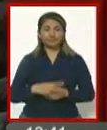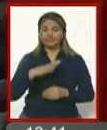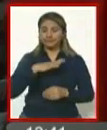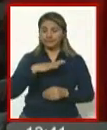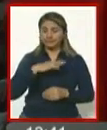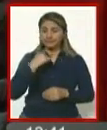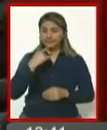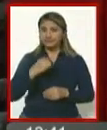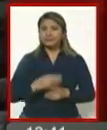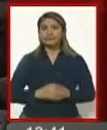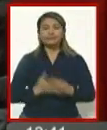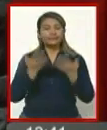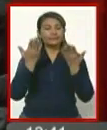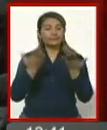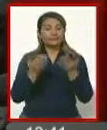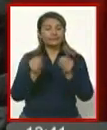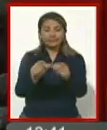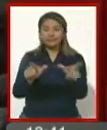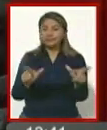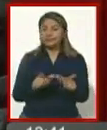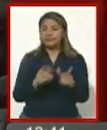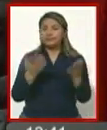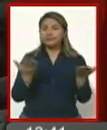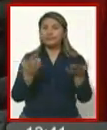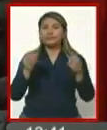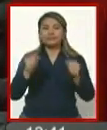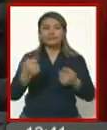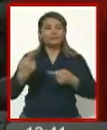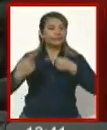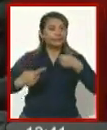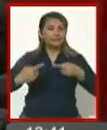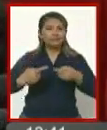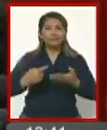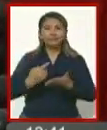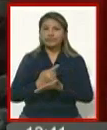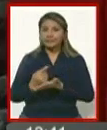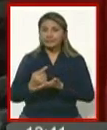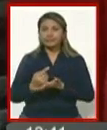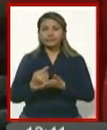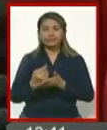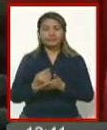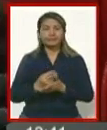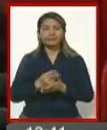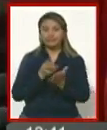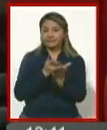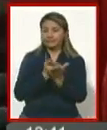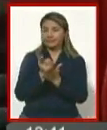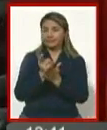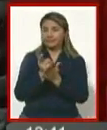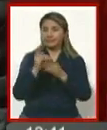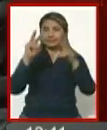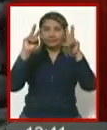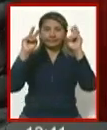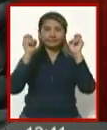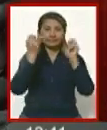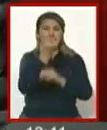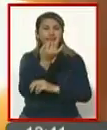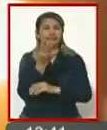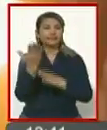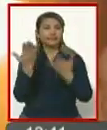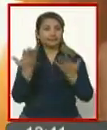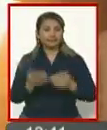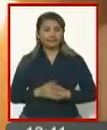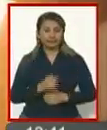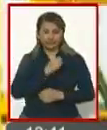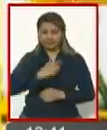saludamos que existan escenarios en los cuales se pueda debatir francamente temas de la naturaleza que se han debatido acá.